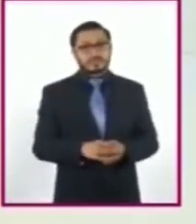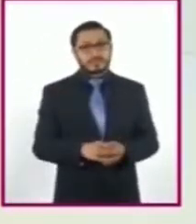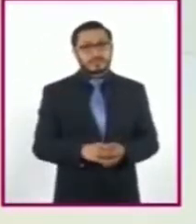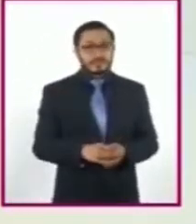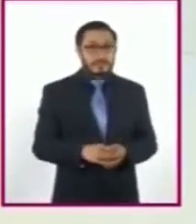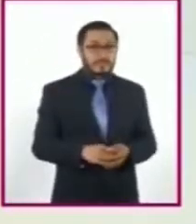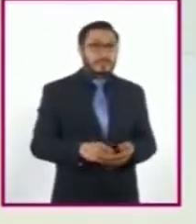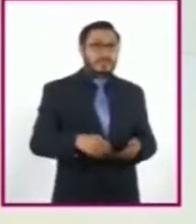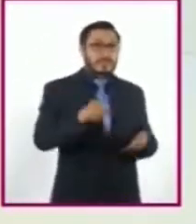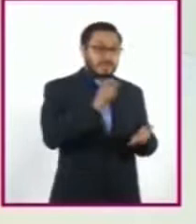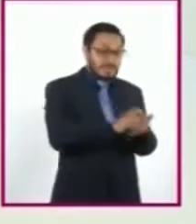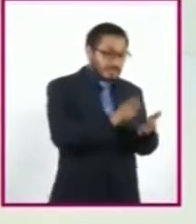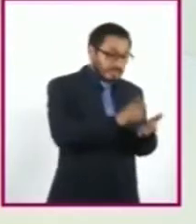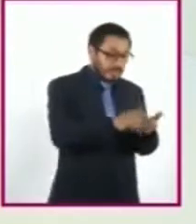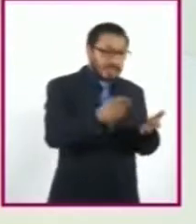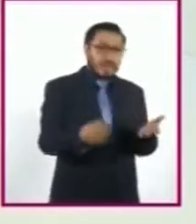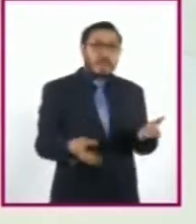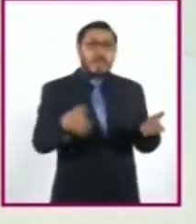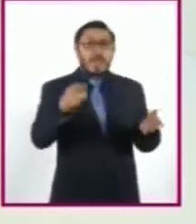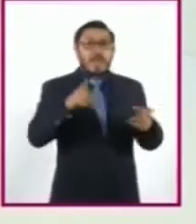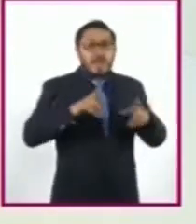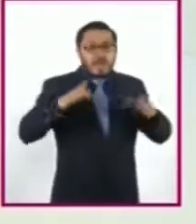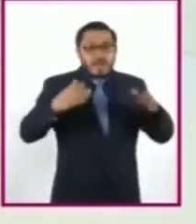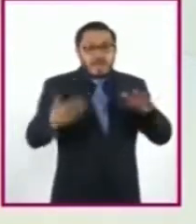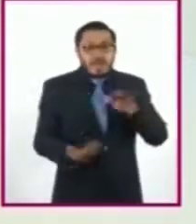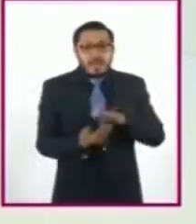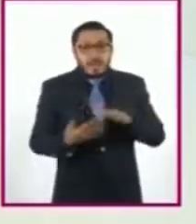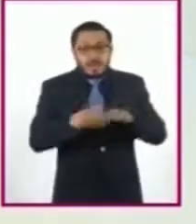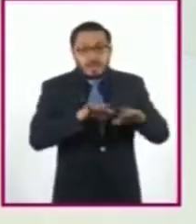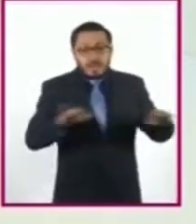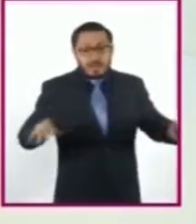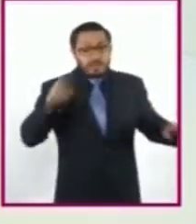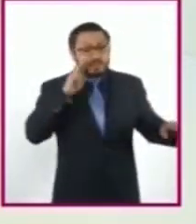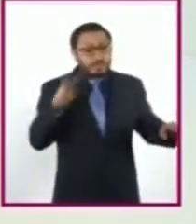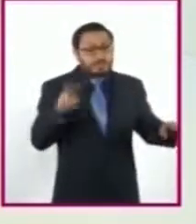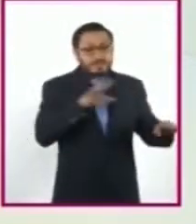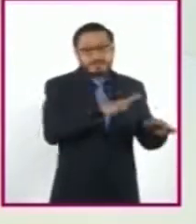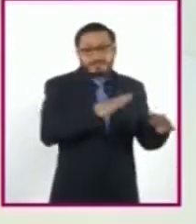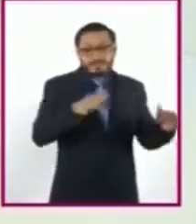Colóquenlas en una superficie de manera que puedan leerlas.